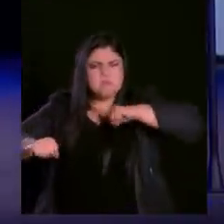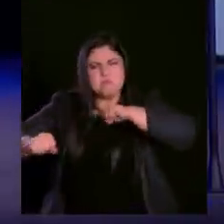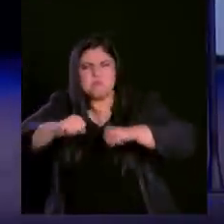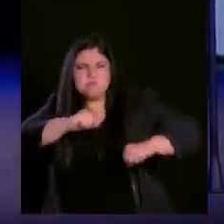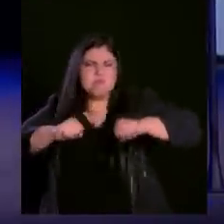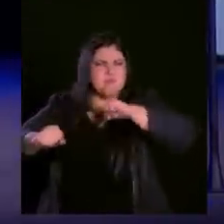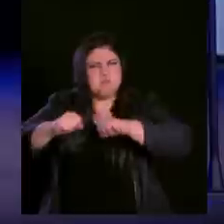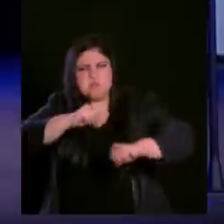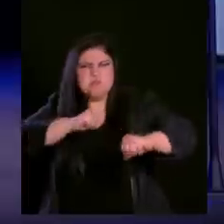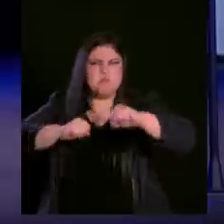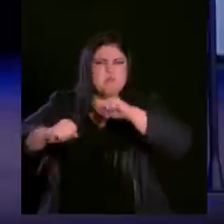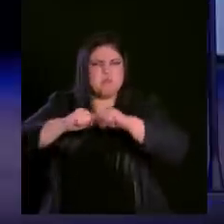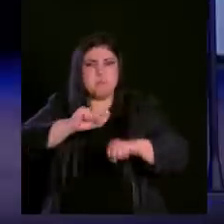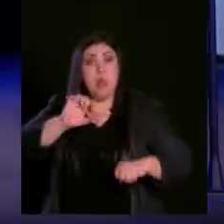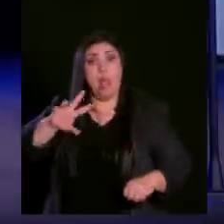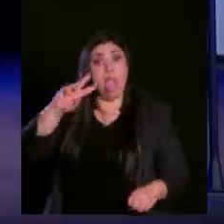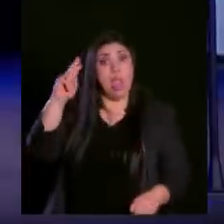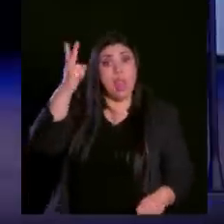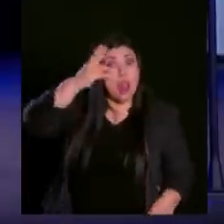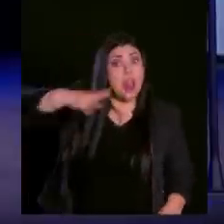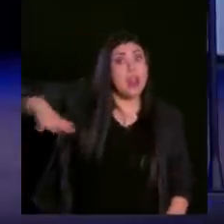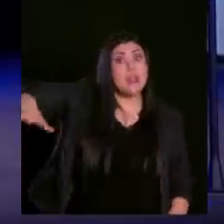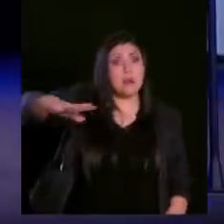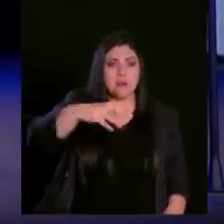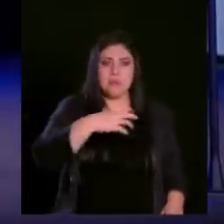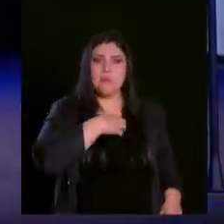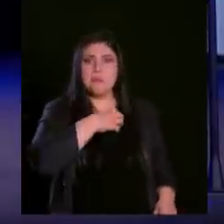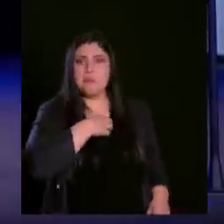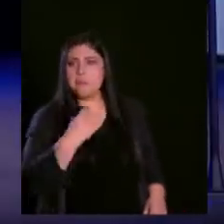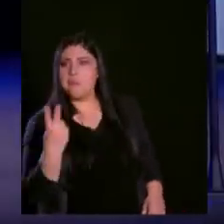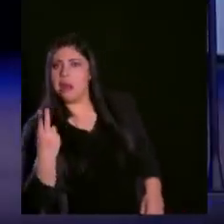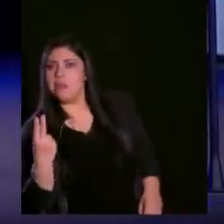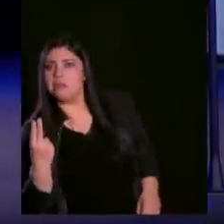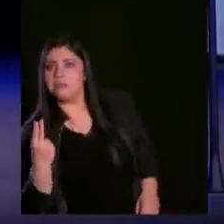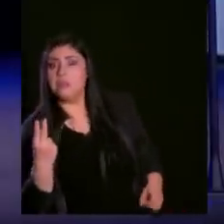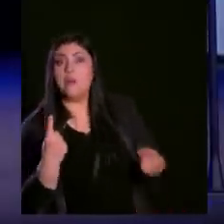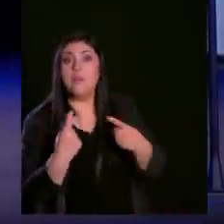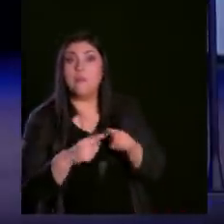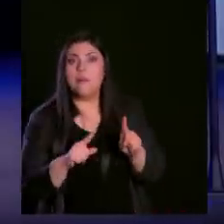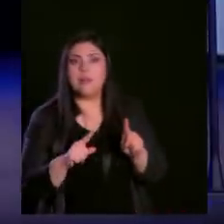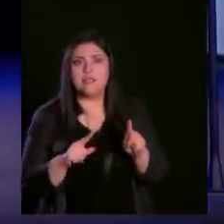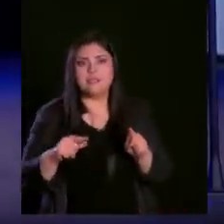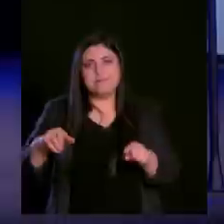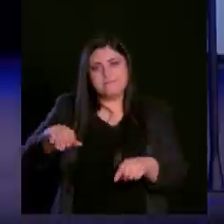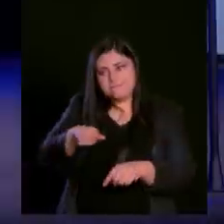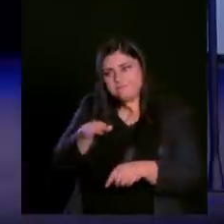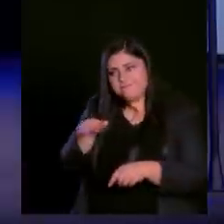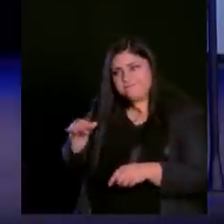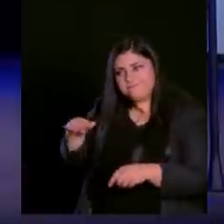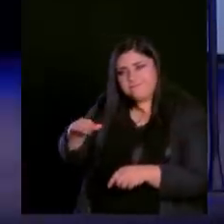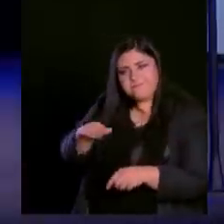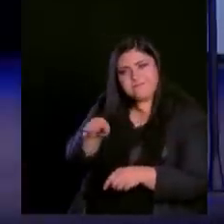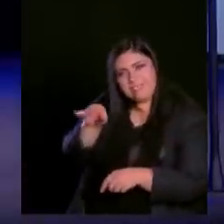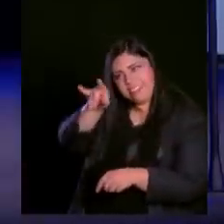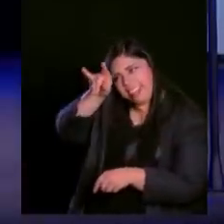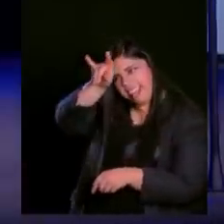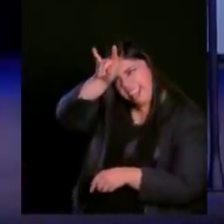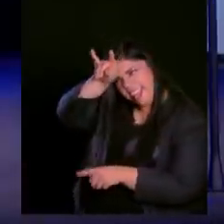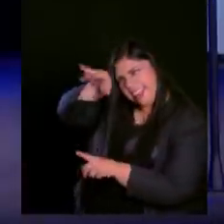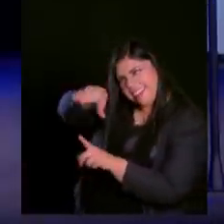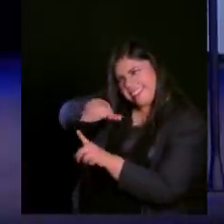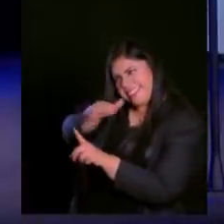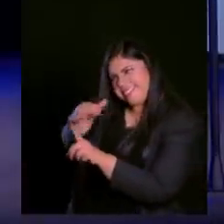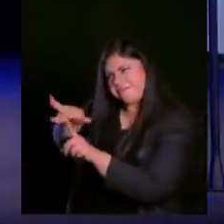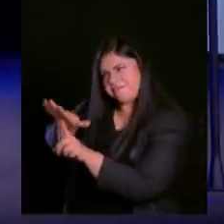el reino para ellos pero en ese espacio aparece el enemigo de nuestras vidas cautiva